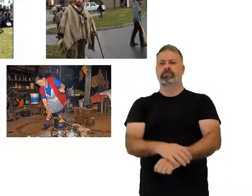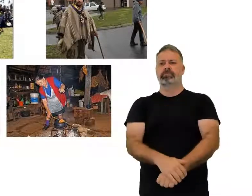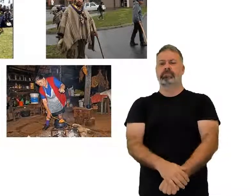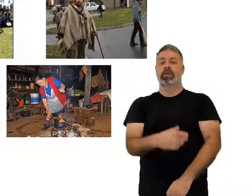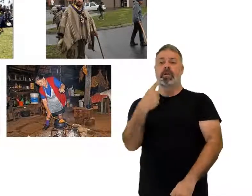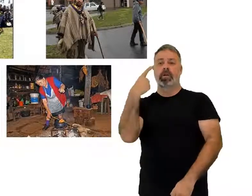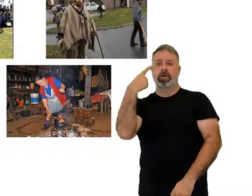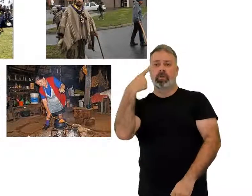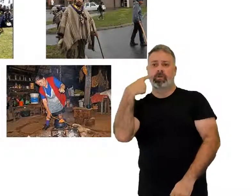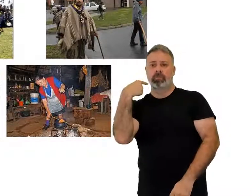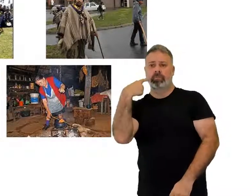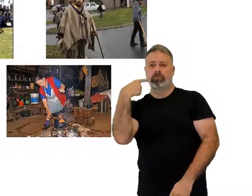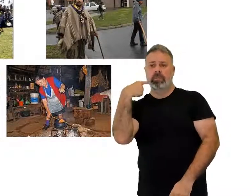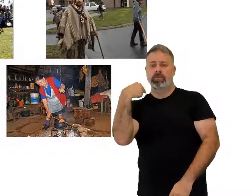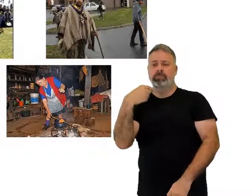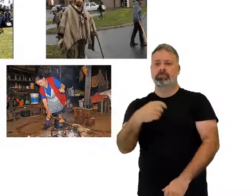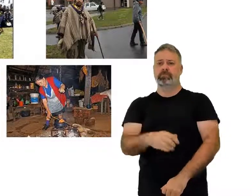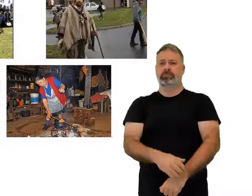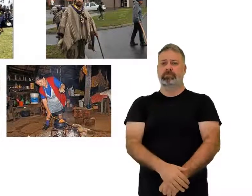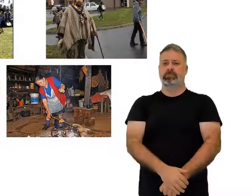Son costumbres,